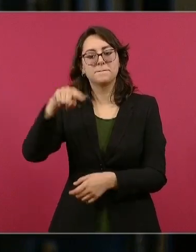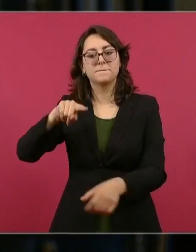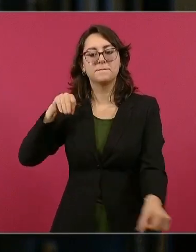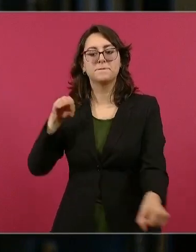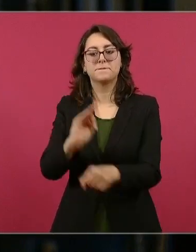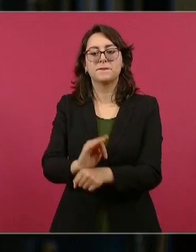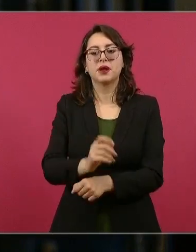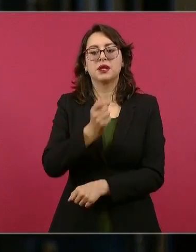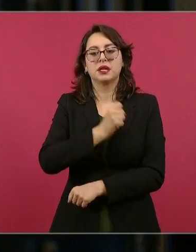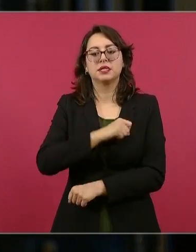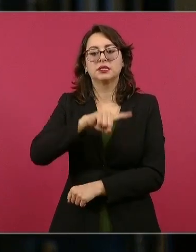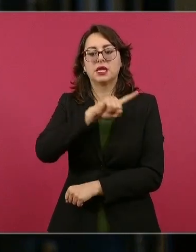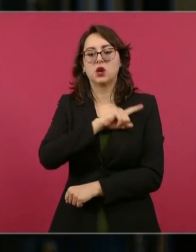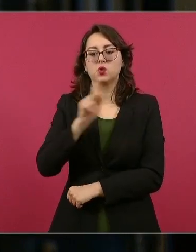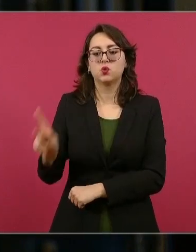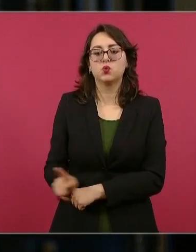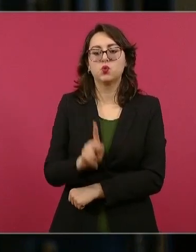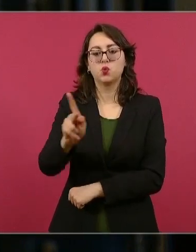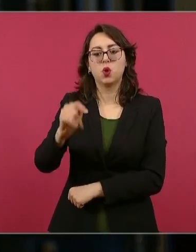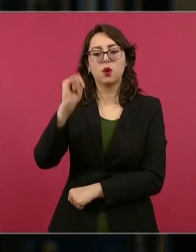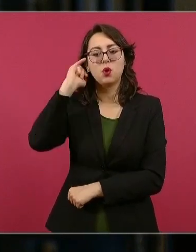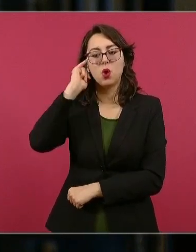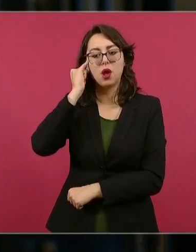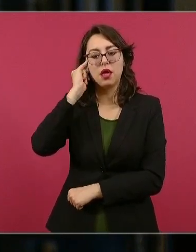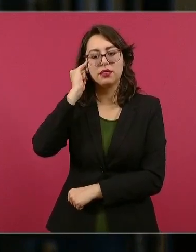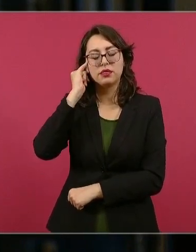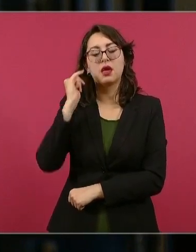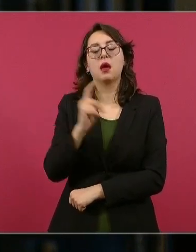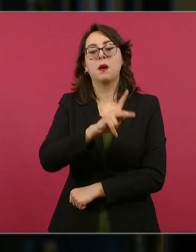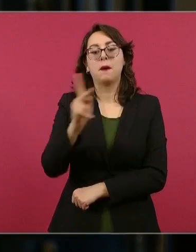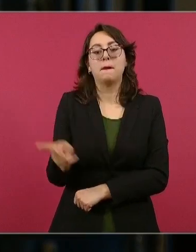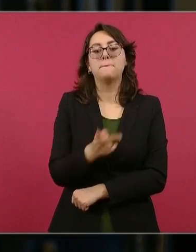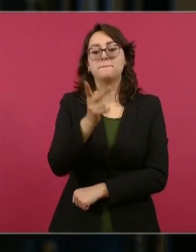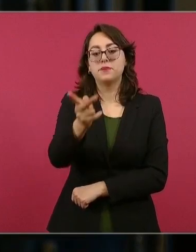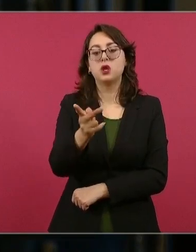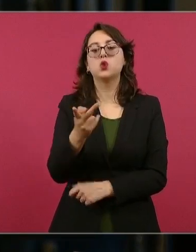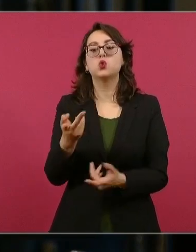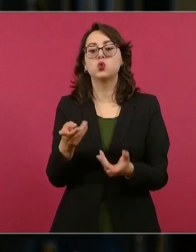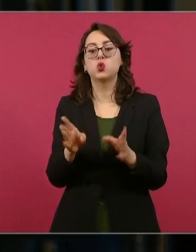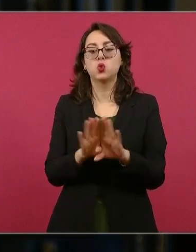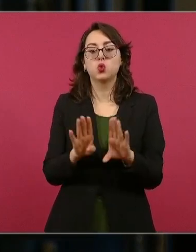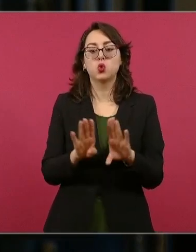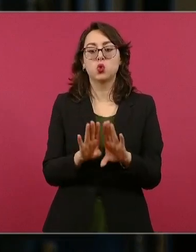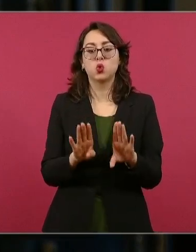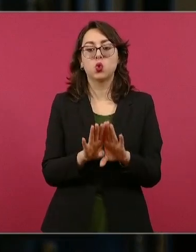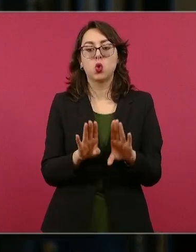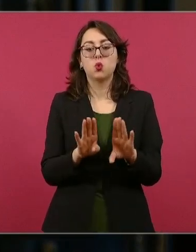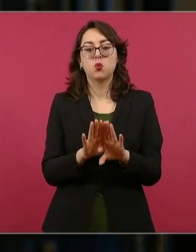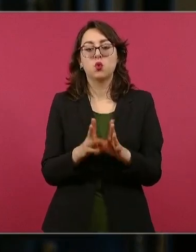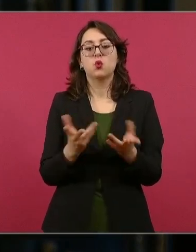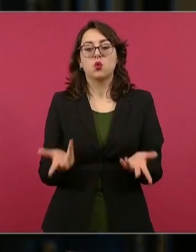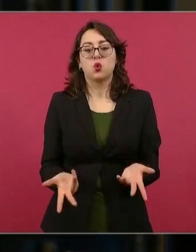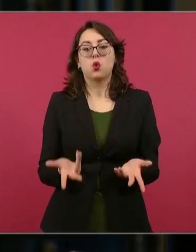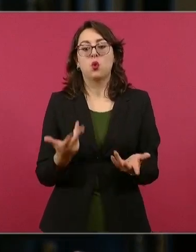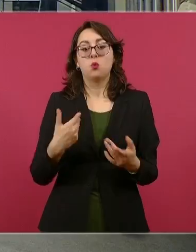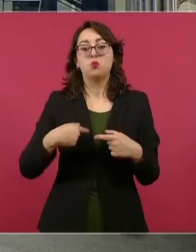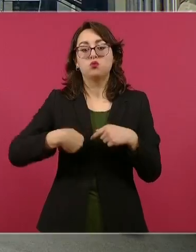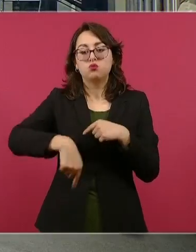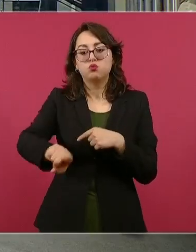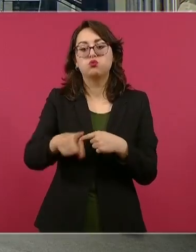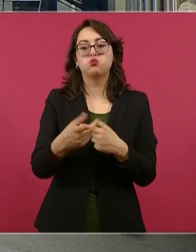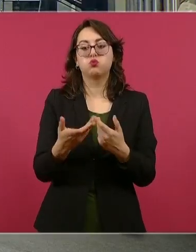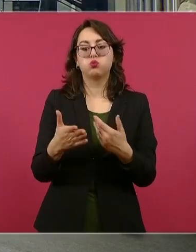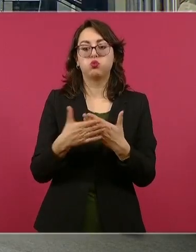todo de los habitantes de los pueblos originarios de México. Preguntarle, señor presidente, si sería posible que en las próximas semanas con